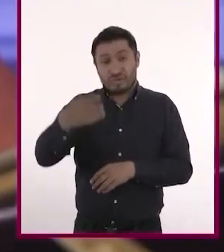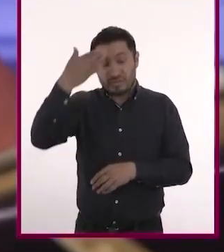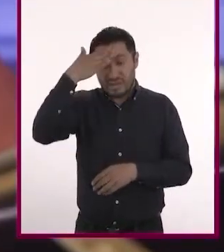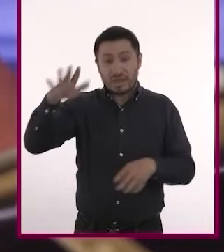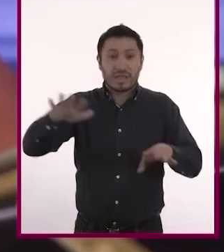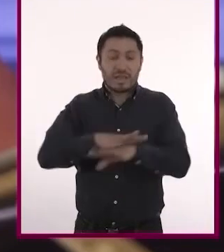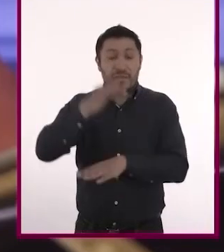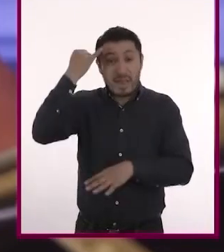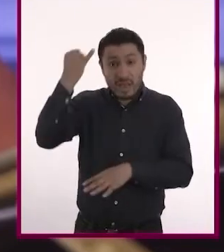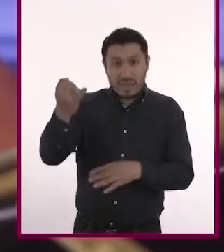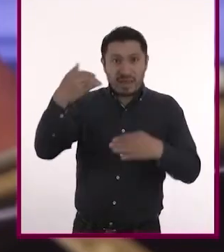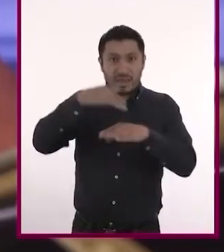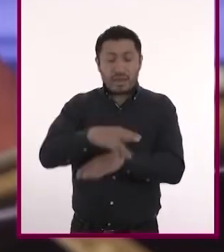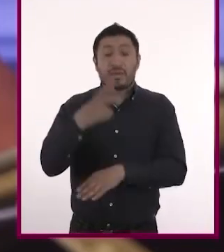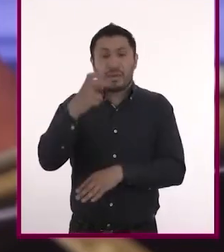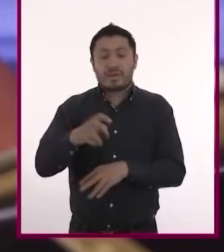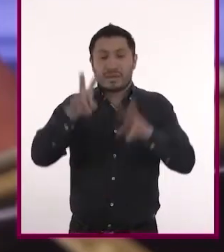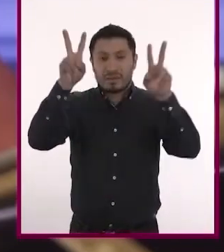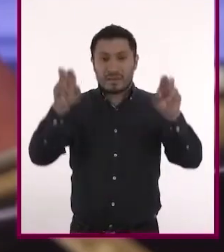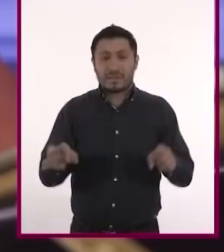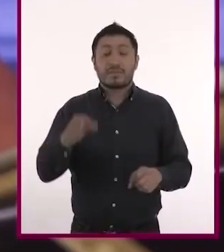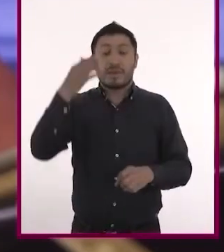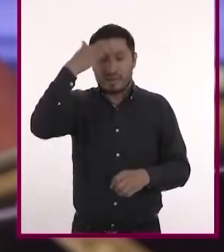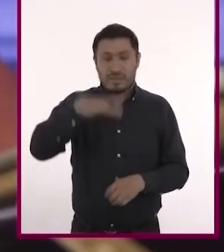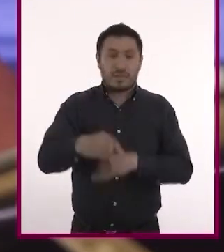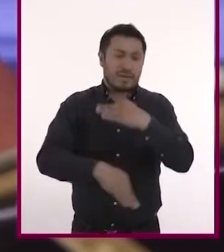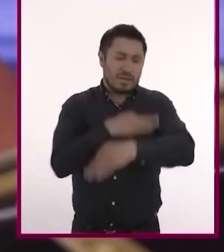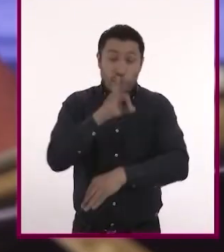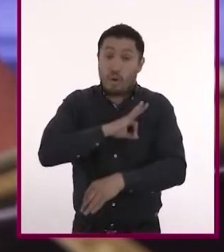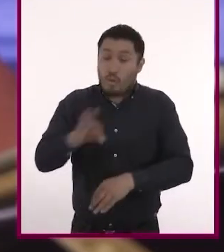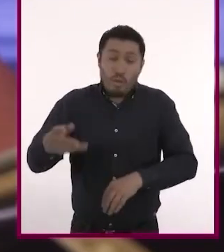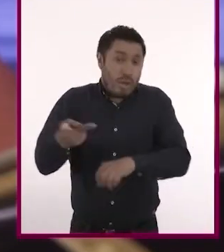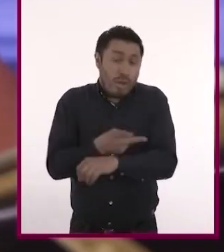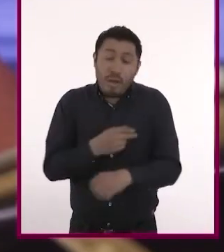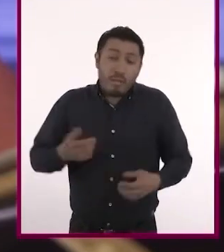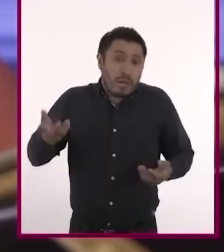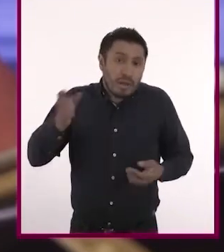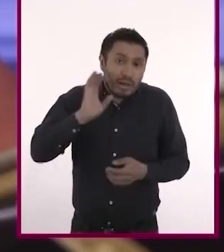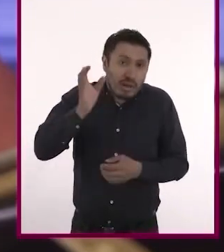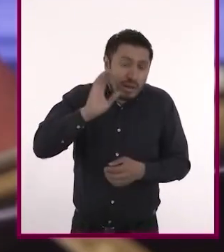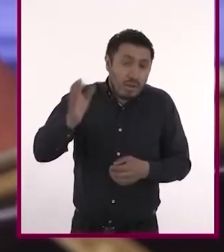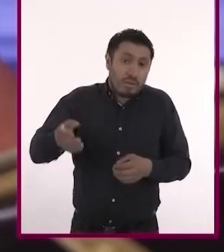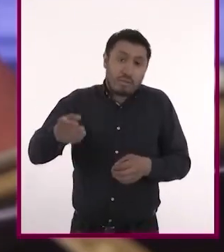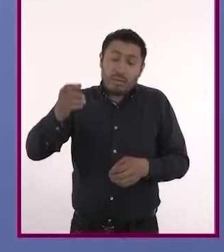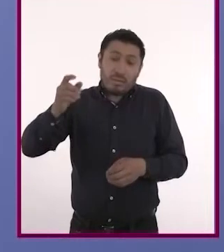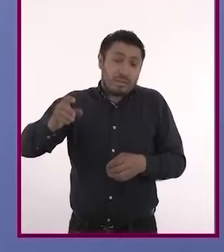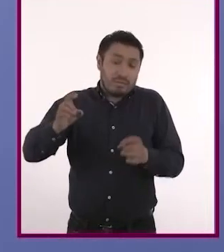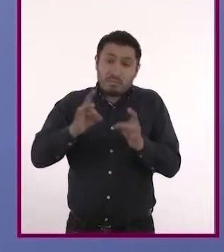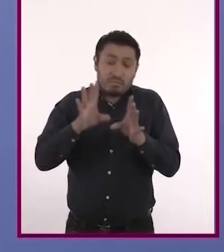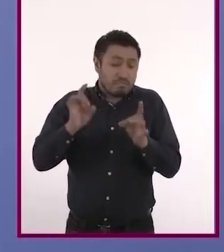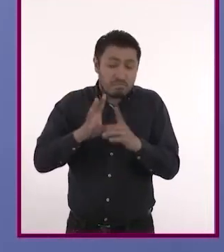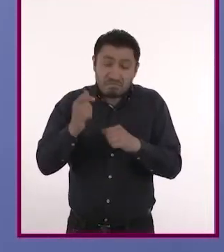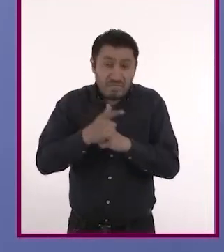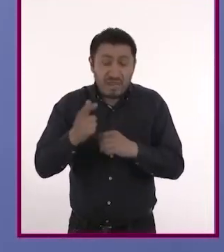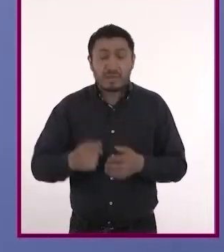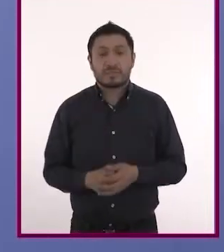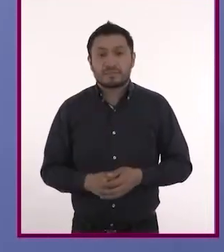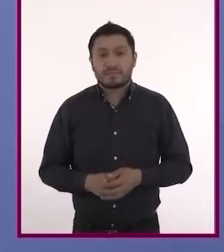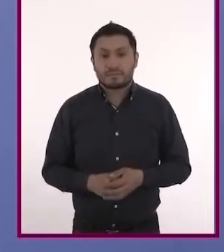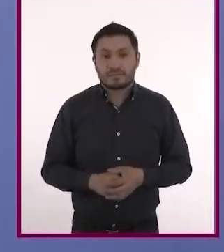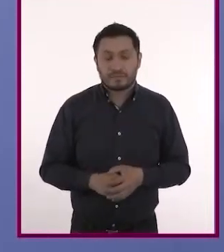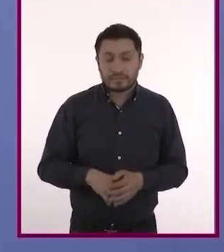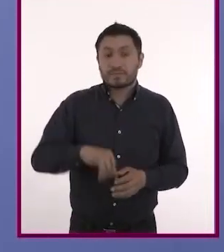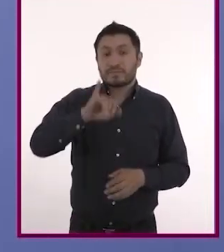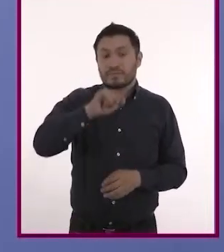respecto al saber que es una situación que todos podemos padecer en algún momento de nuestra vida o alguno de nuestros seres queridos. Así es, Shadani. Lo bueno